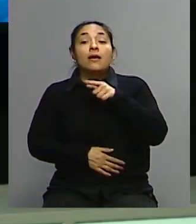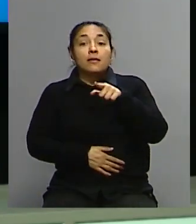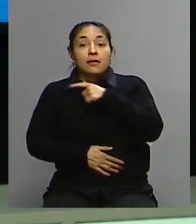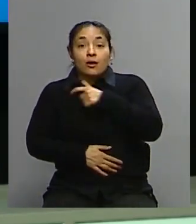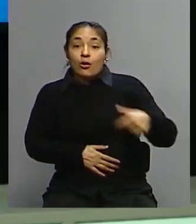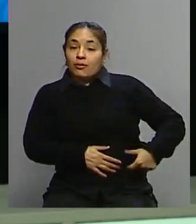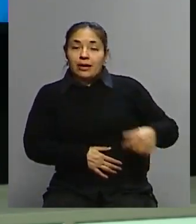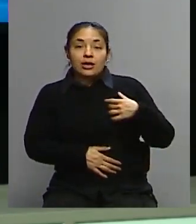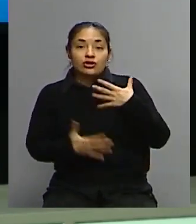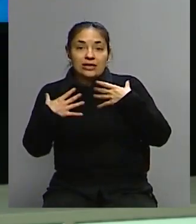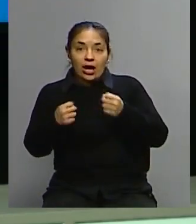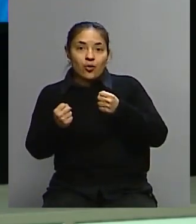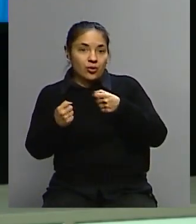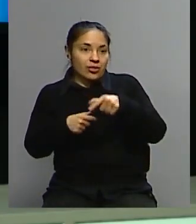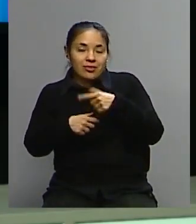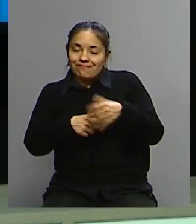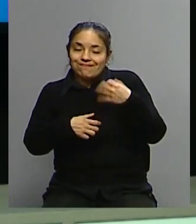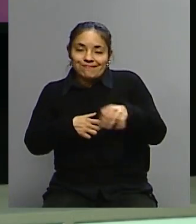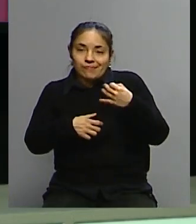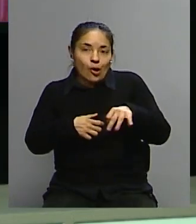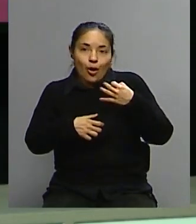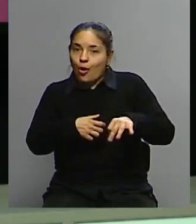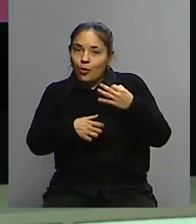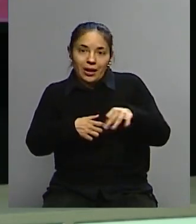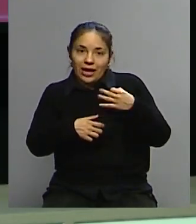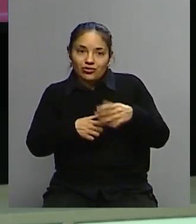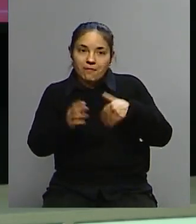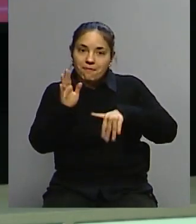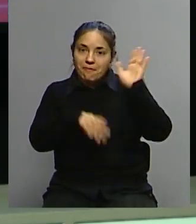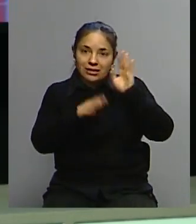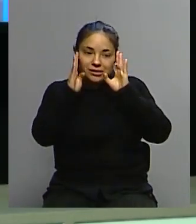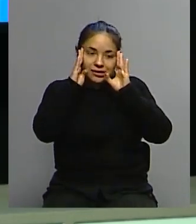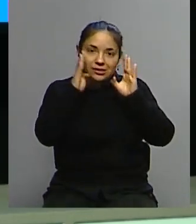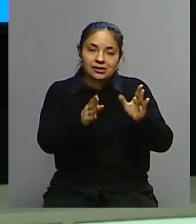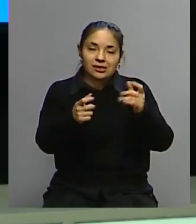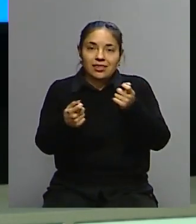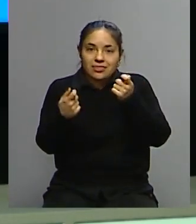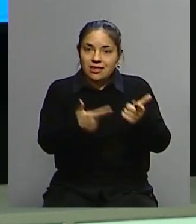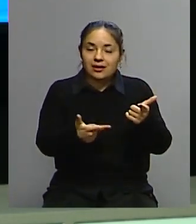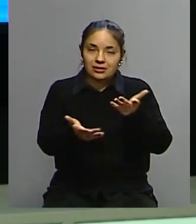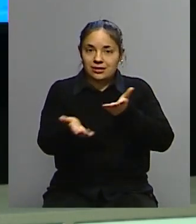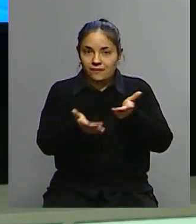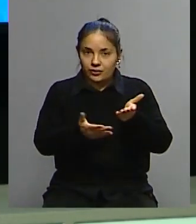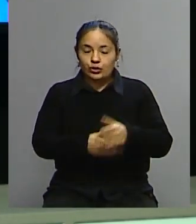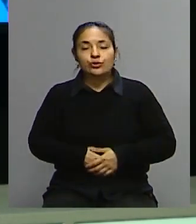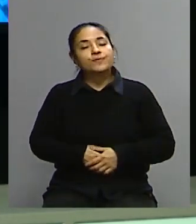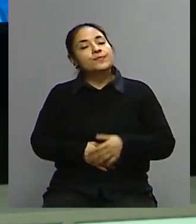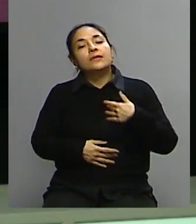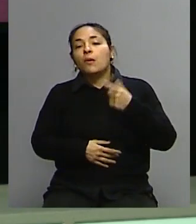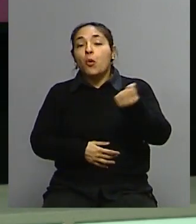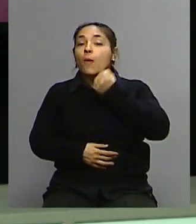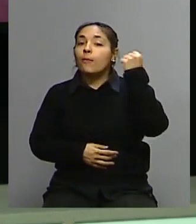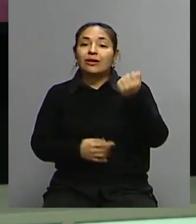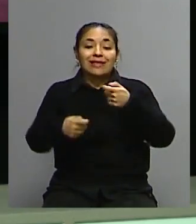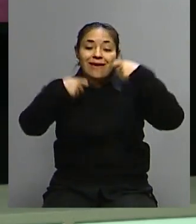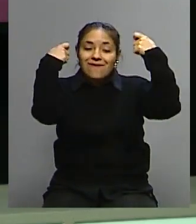presionado todavía, ¿sí? Y en ese sentido, y volviendo al inicio de tu pregunta, hay que invertir muchísimo